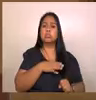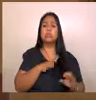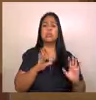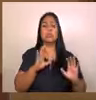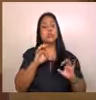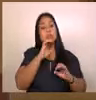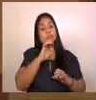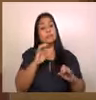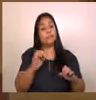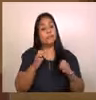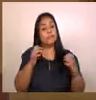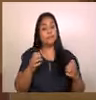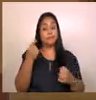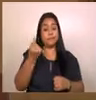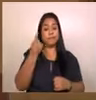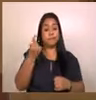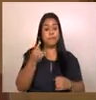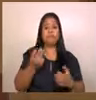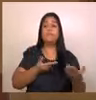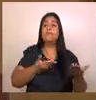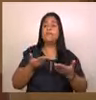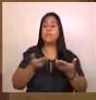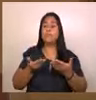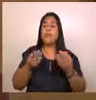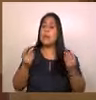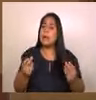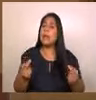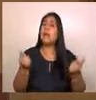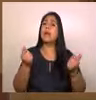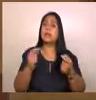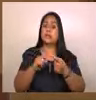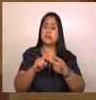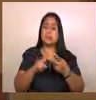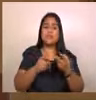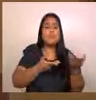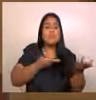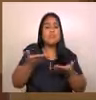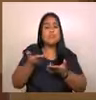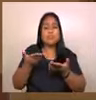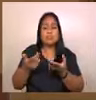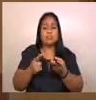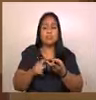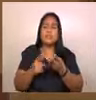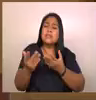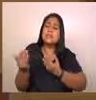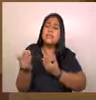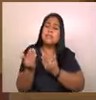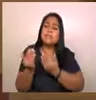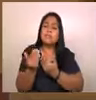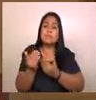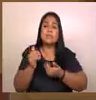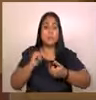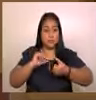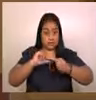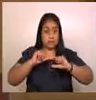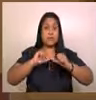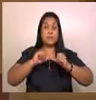brindemos un servicio ágil, amigable, cercano y